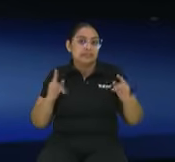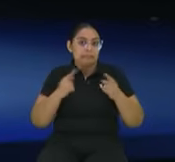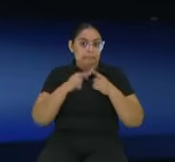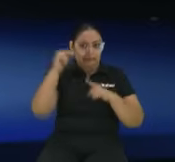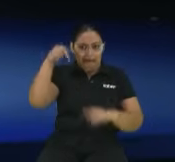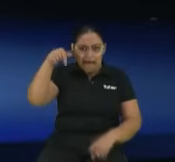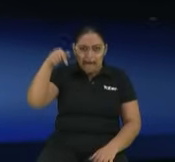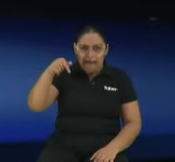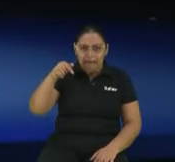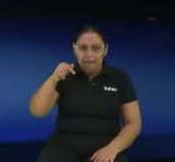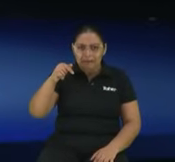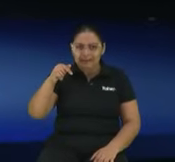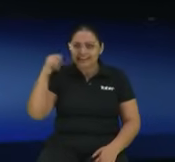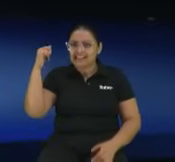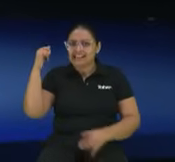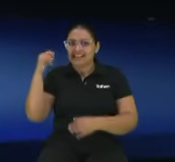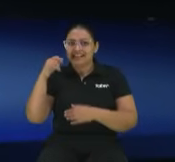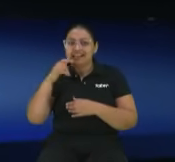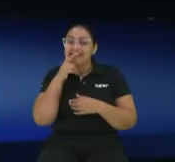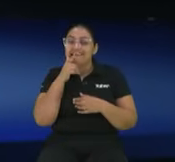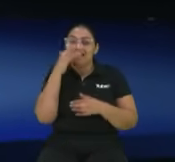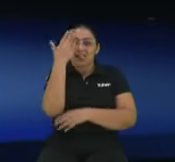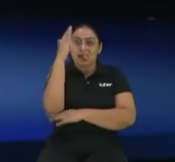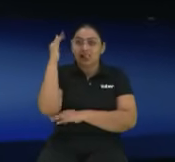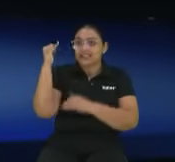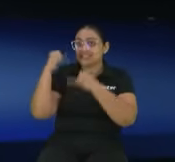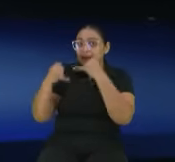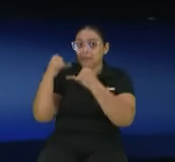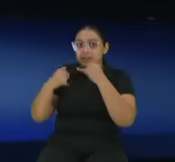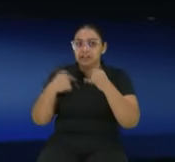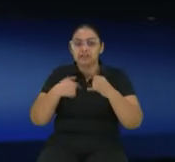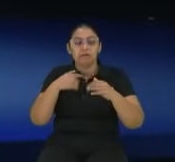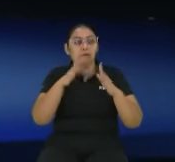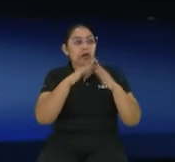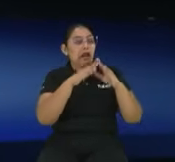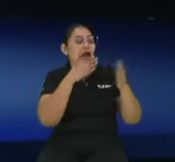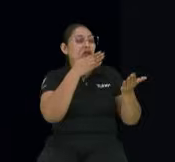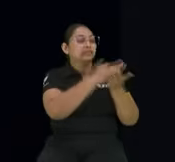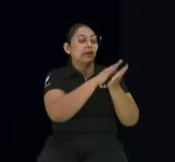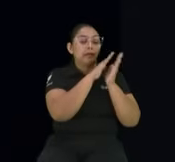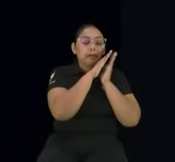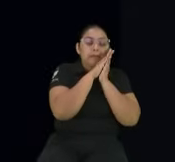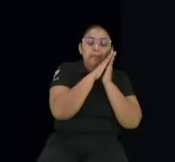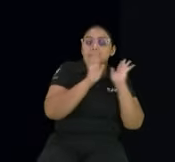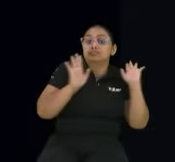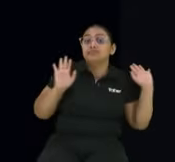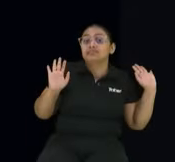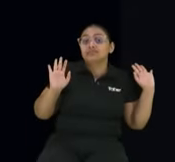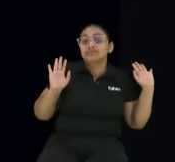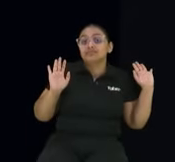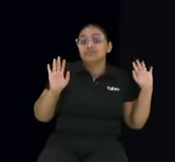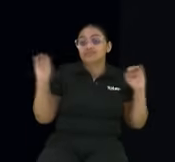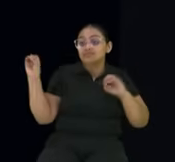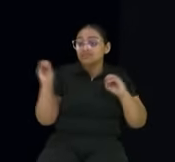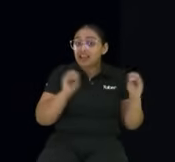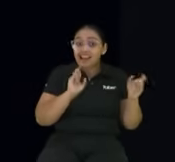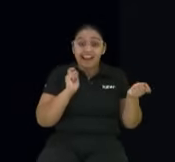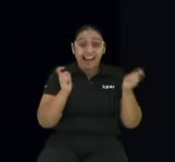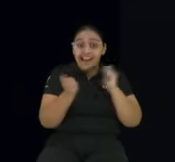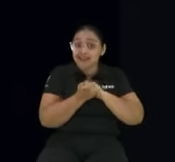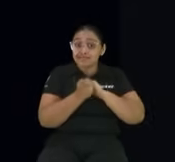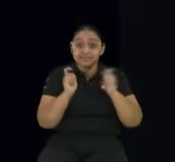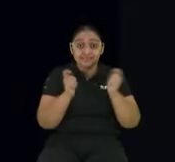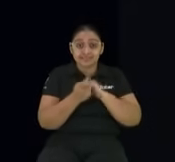culto y me pongo el gorrito y mire en algún momento te va a llegar si la